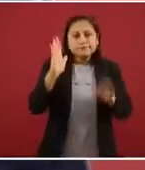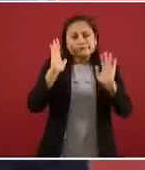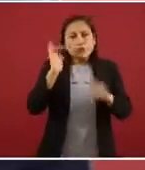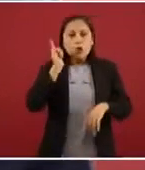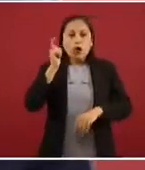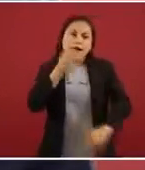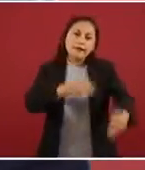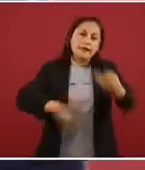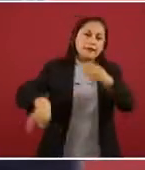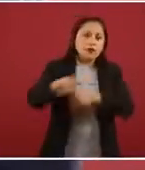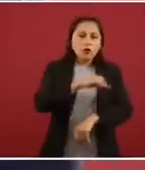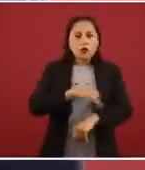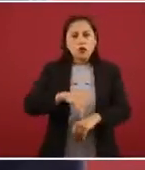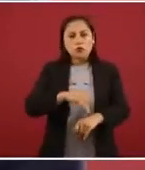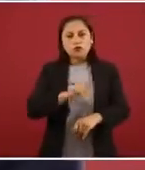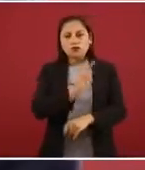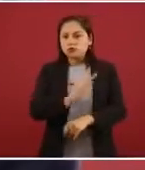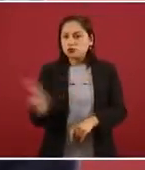todos